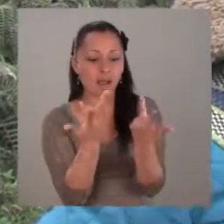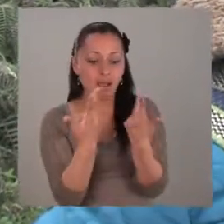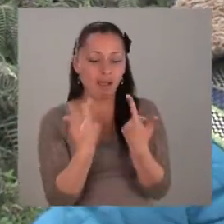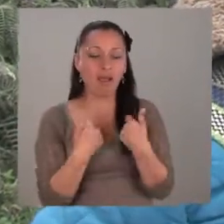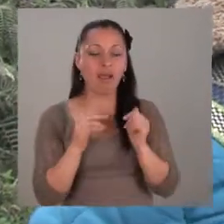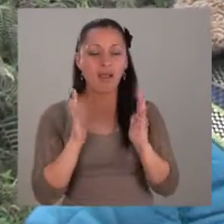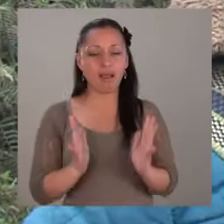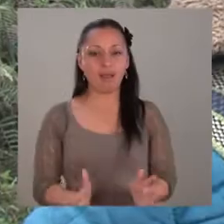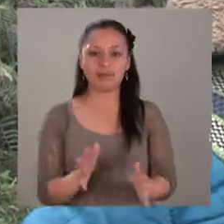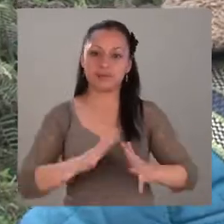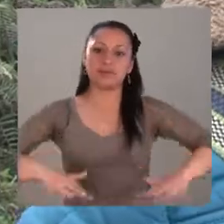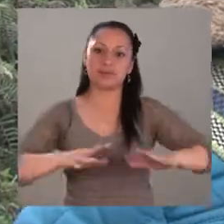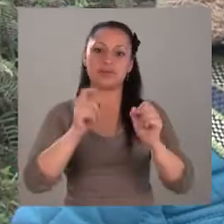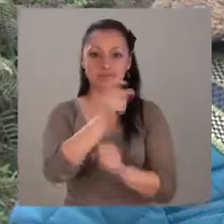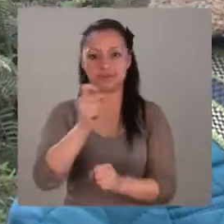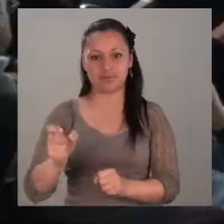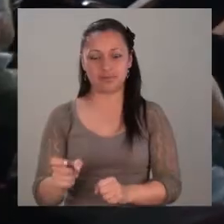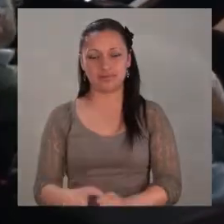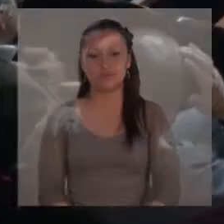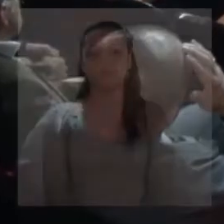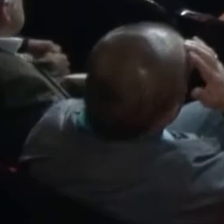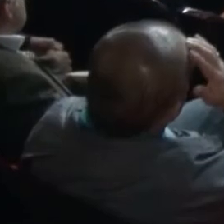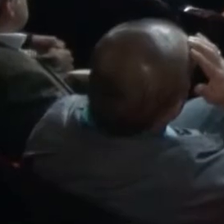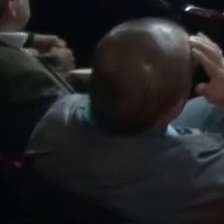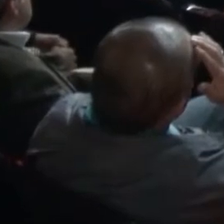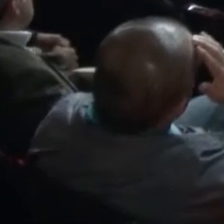de estos espacios y de estas personas.